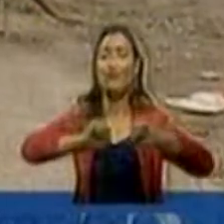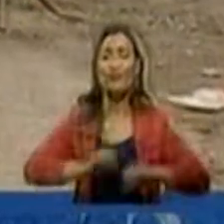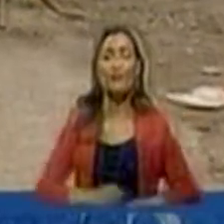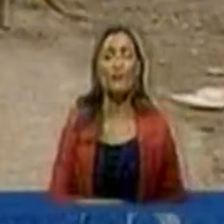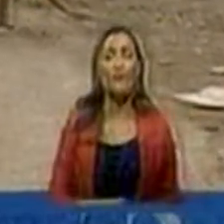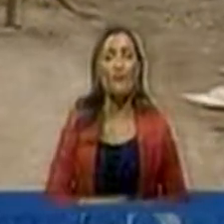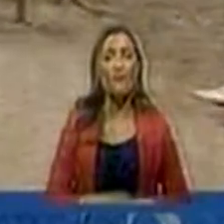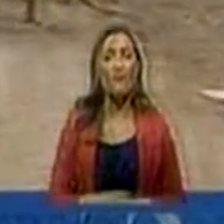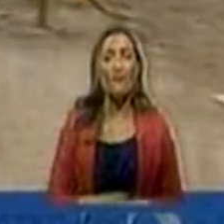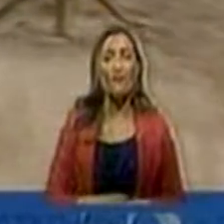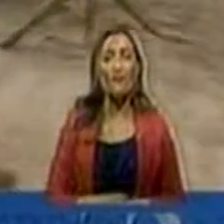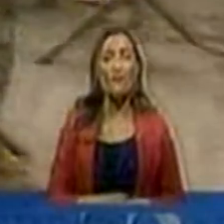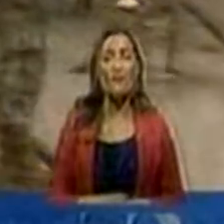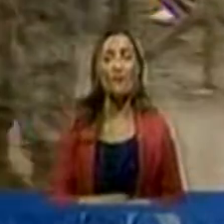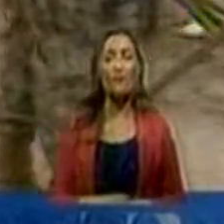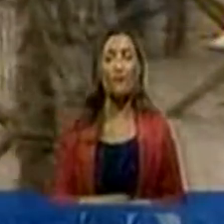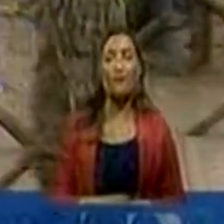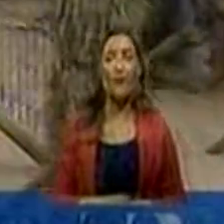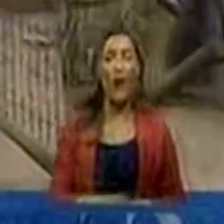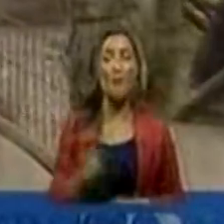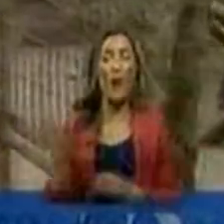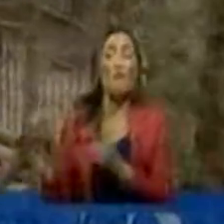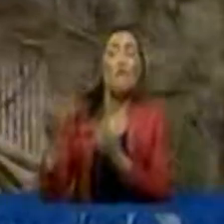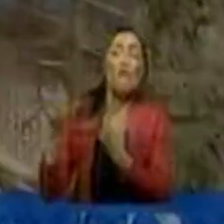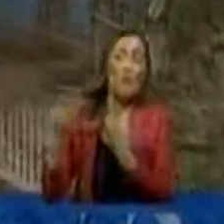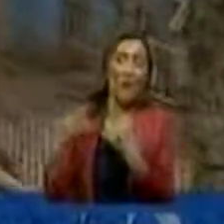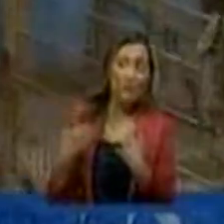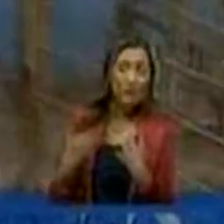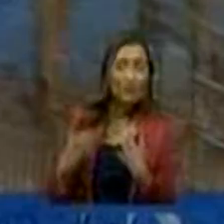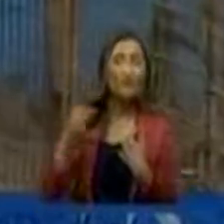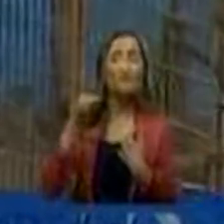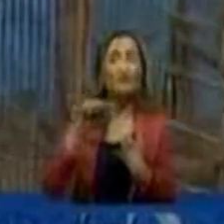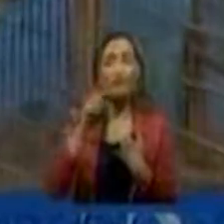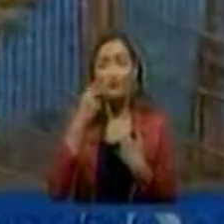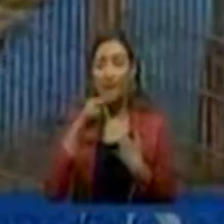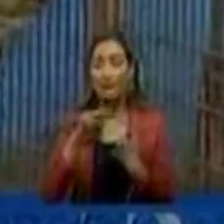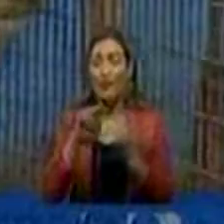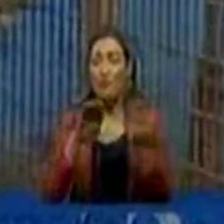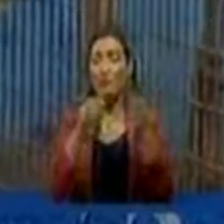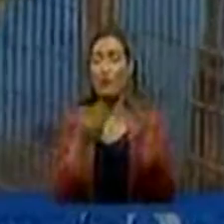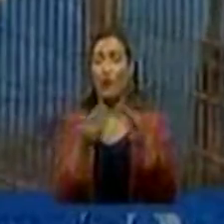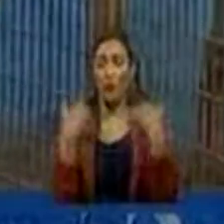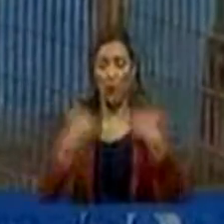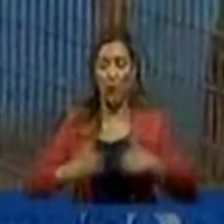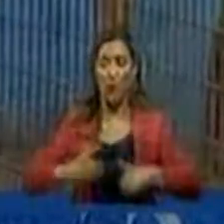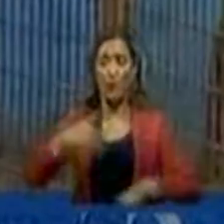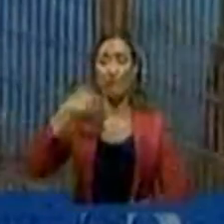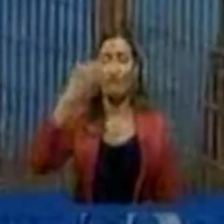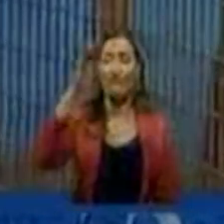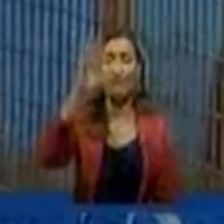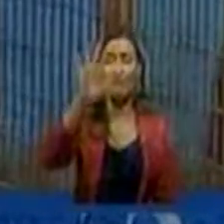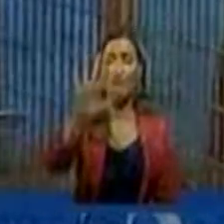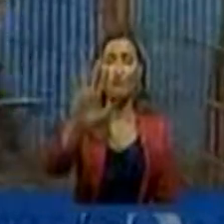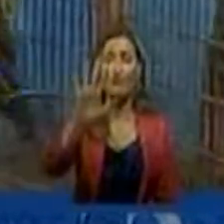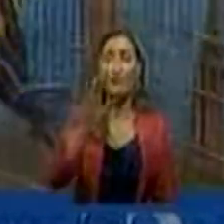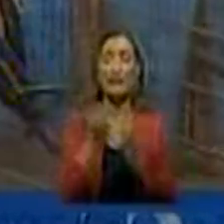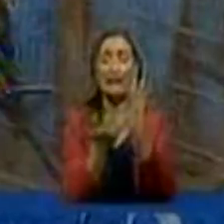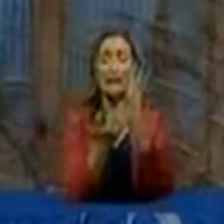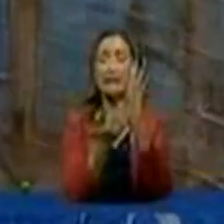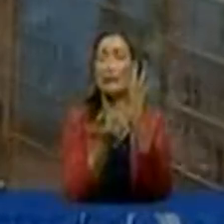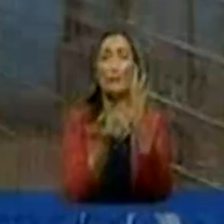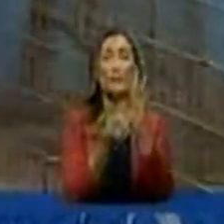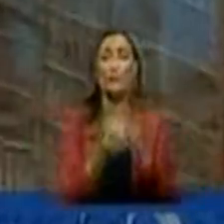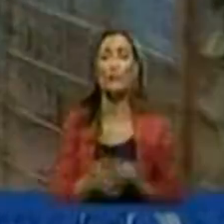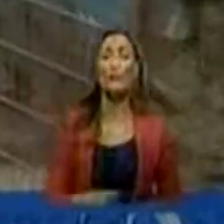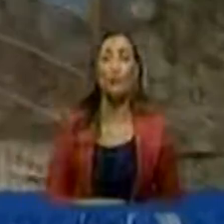han indicado de forma extraoficial, se ha podido visualizar 5 cadáveres que no han sido identificados todavía. Pero